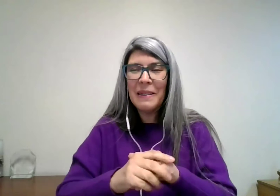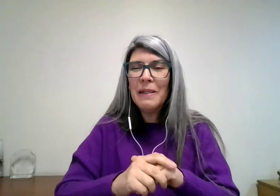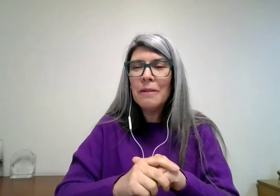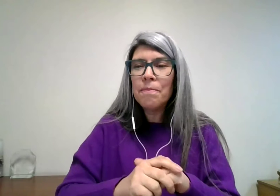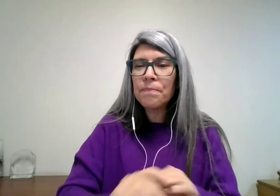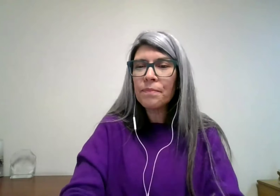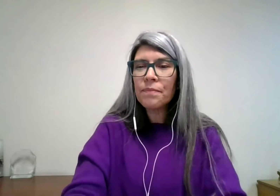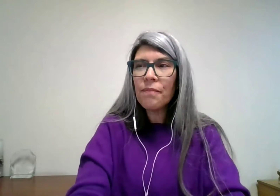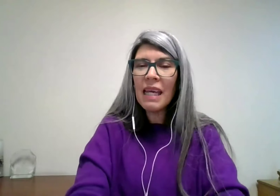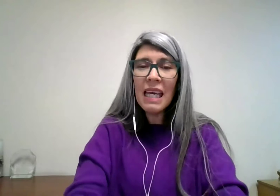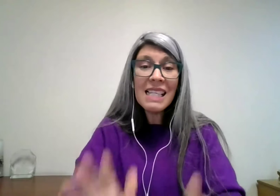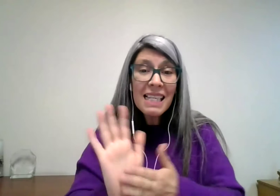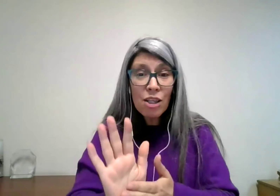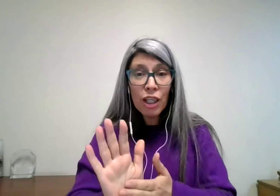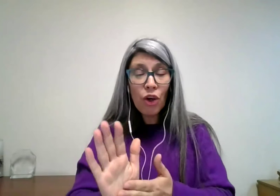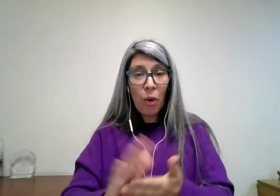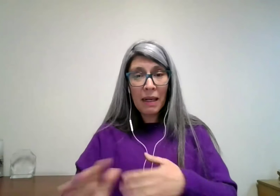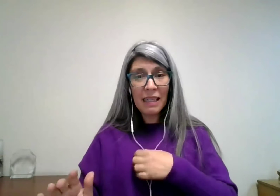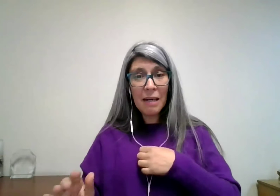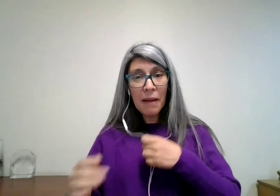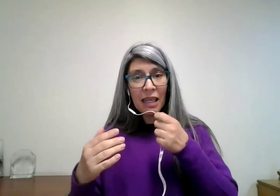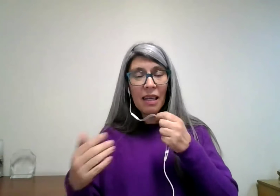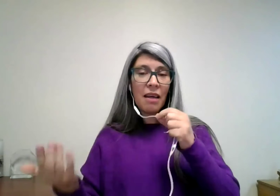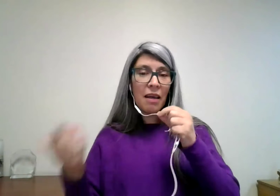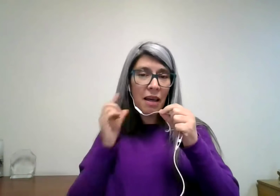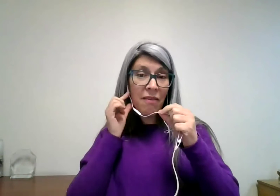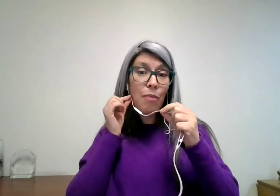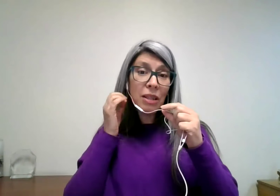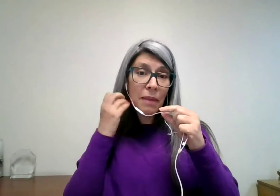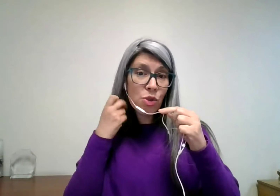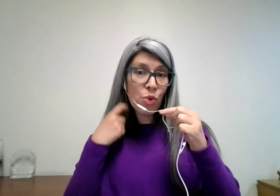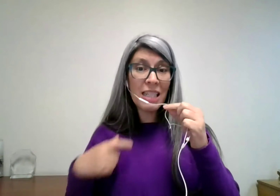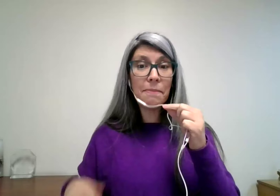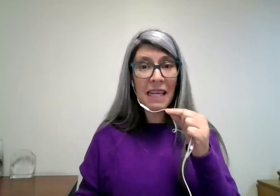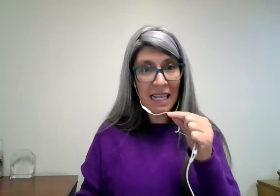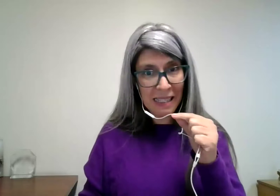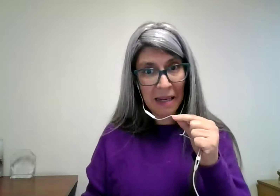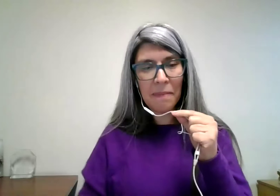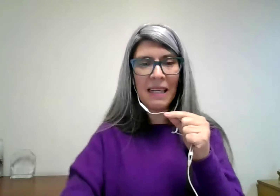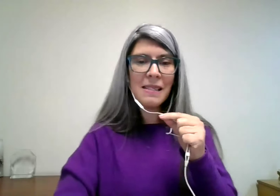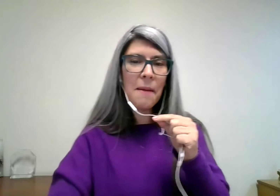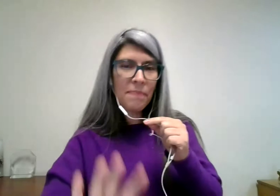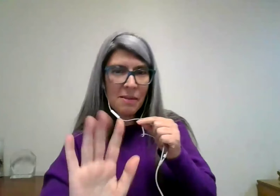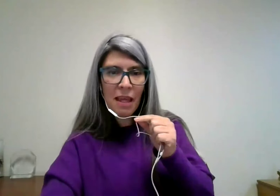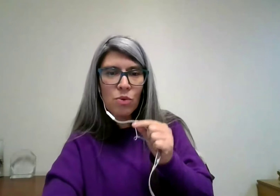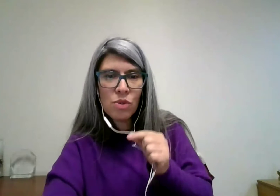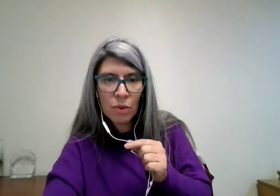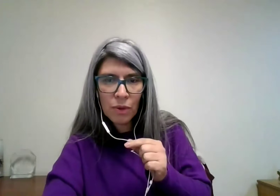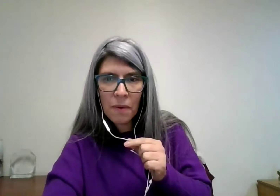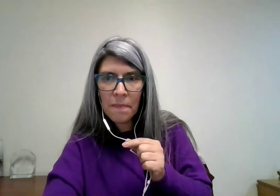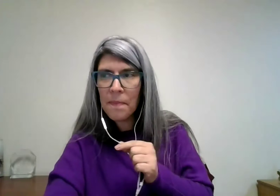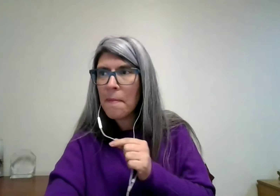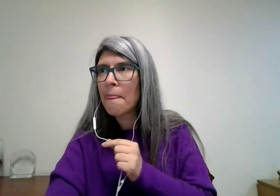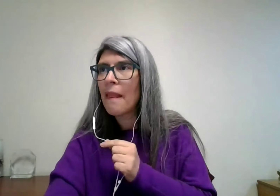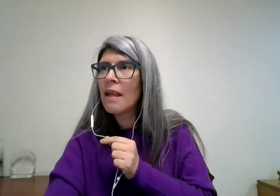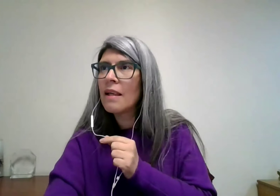excepción. Así que se los quiero compartir para que veamos también su experiencia. ¿Les parece? Si me dan un